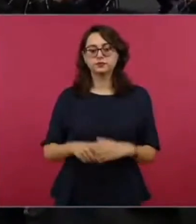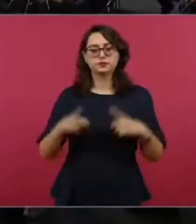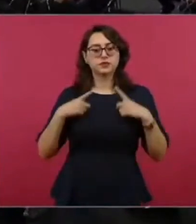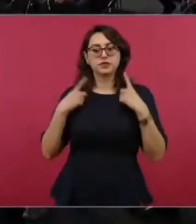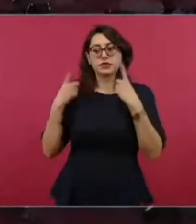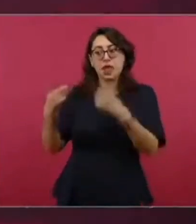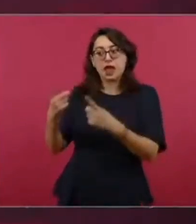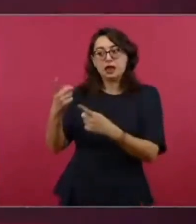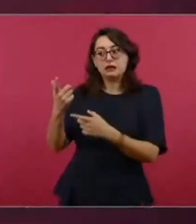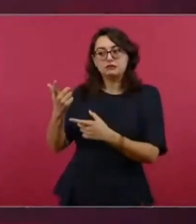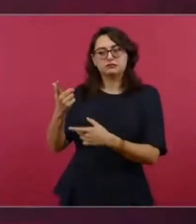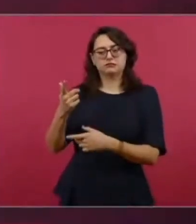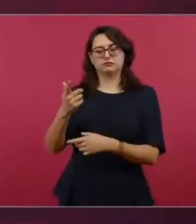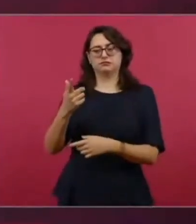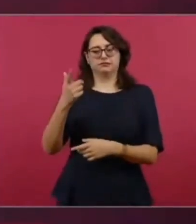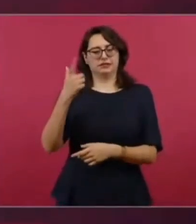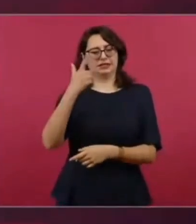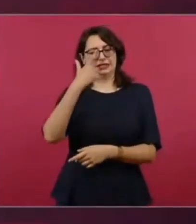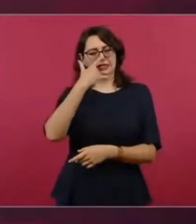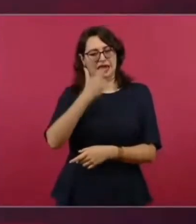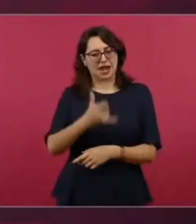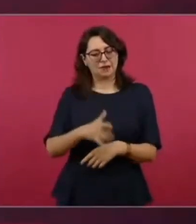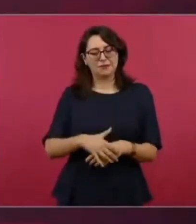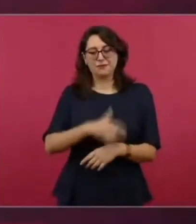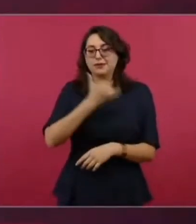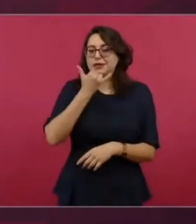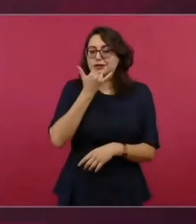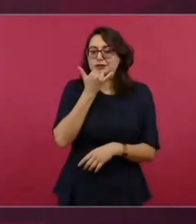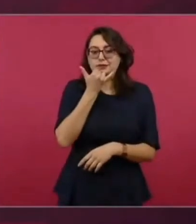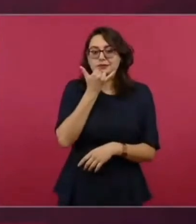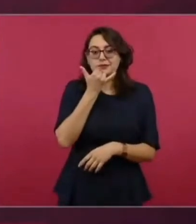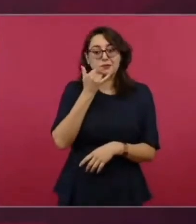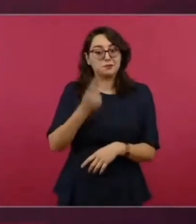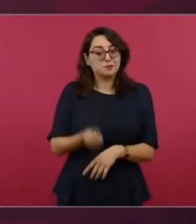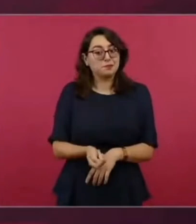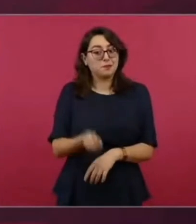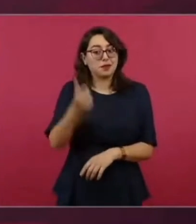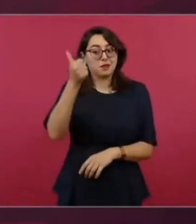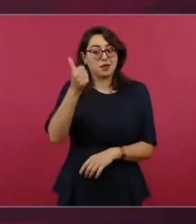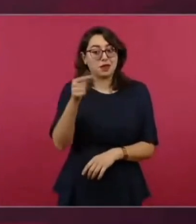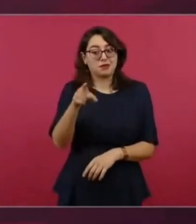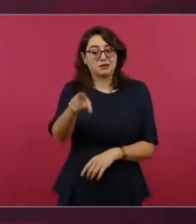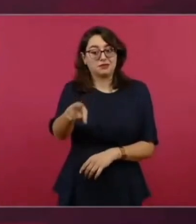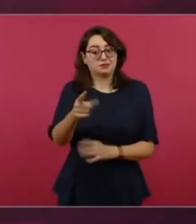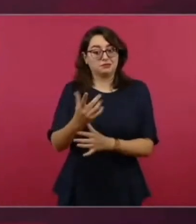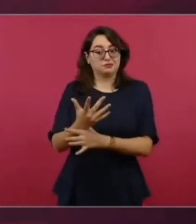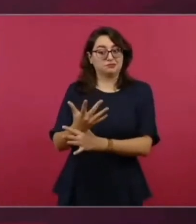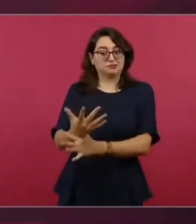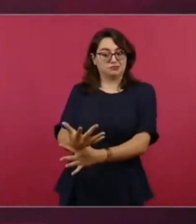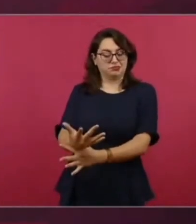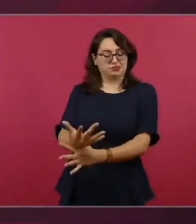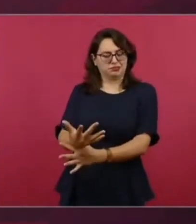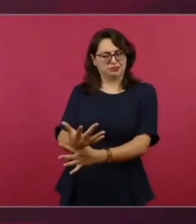no sucede es la primera vez estoy escuchando